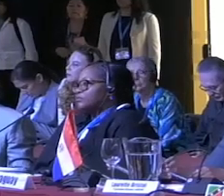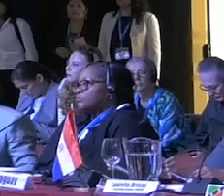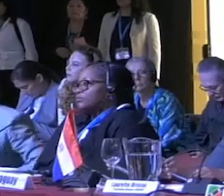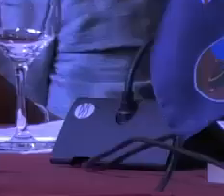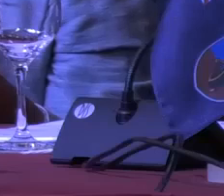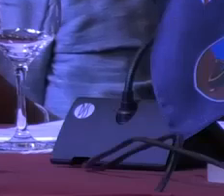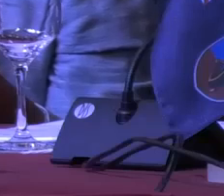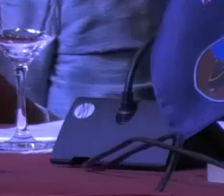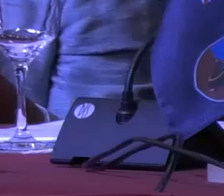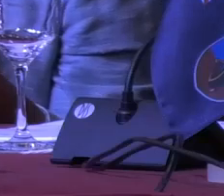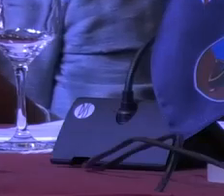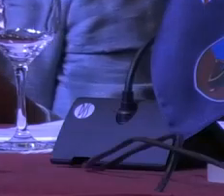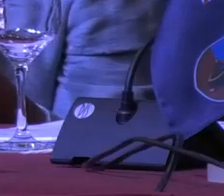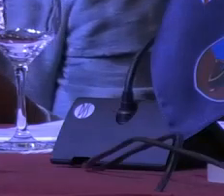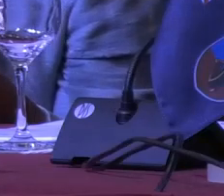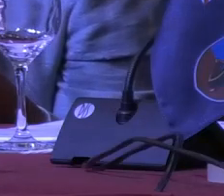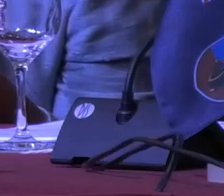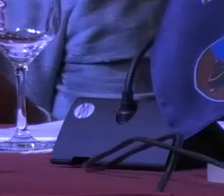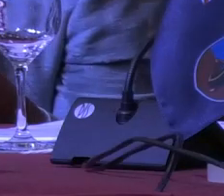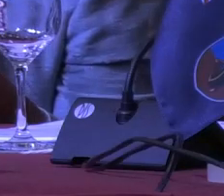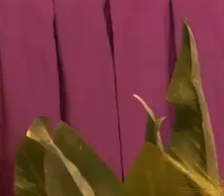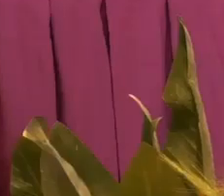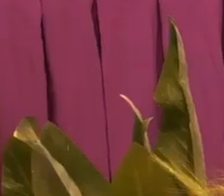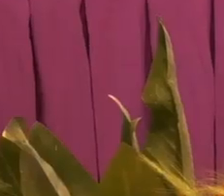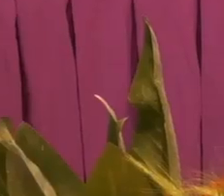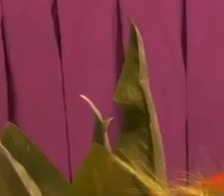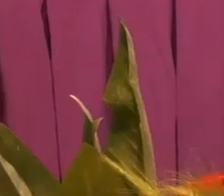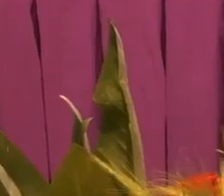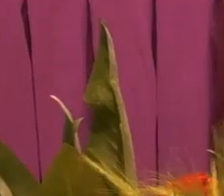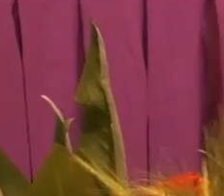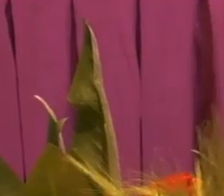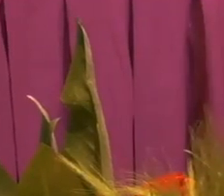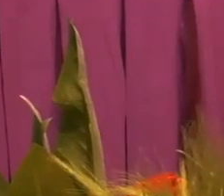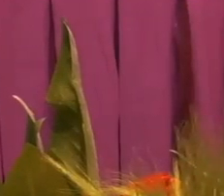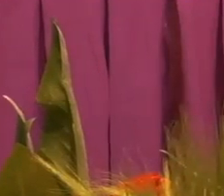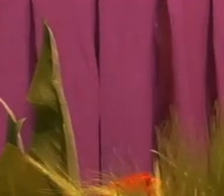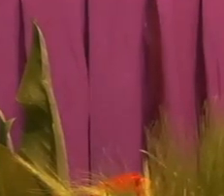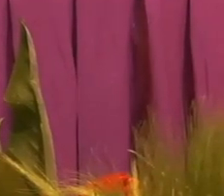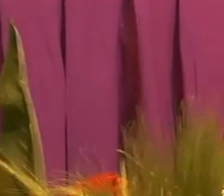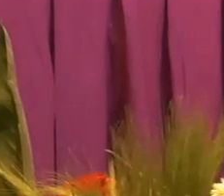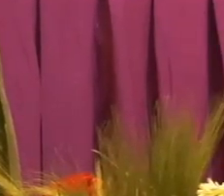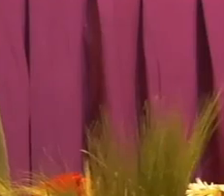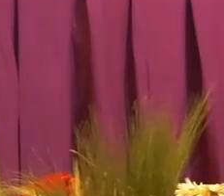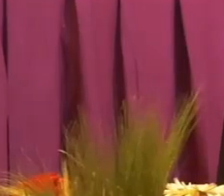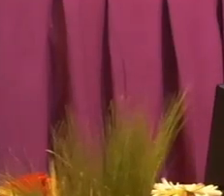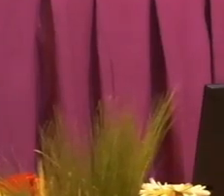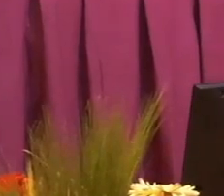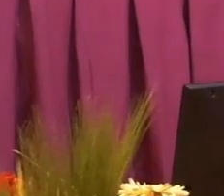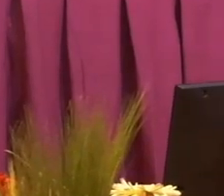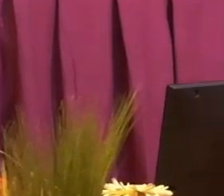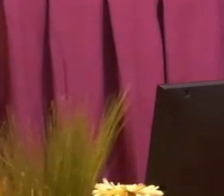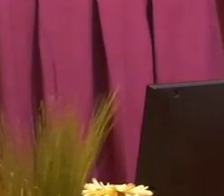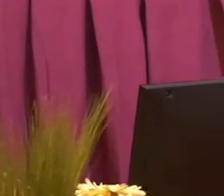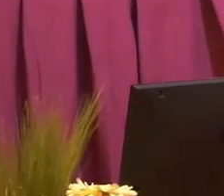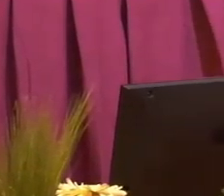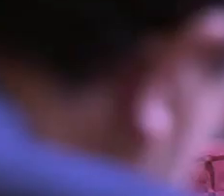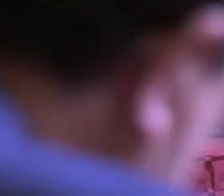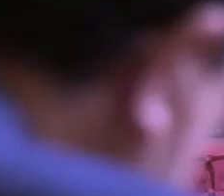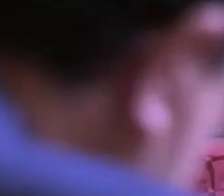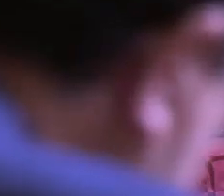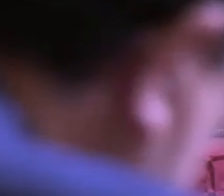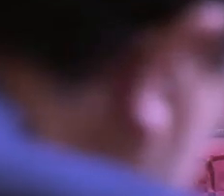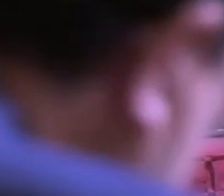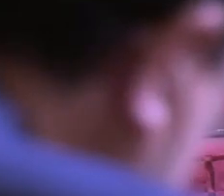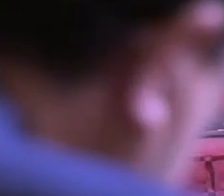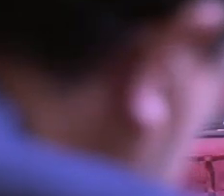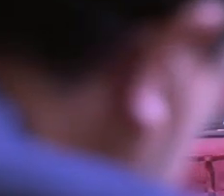de educación, formación de maestras y maestros y el derecho a la educación. Sin embargo, previo al encuentro de las mayores autoridades